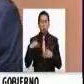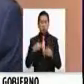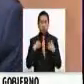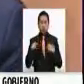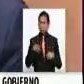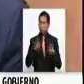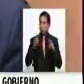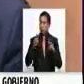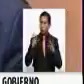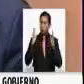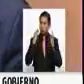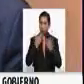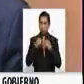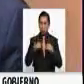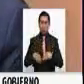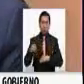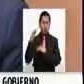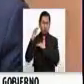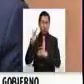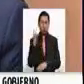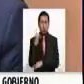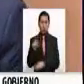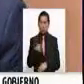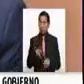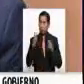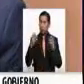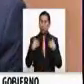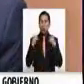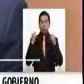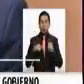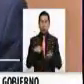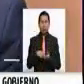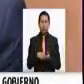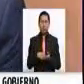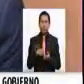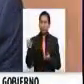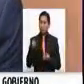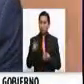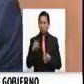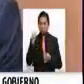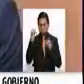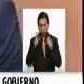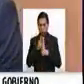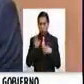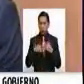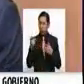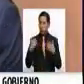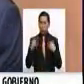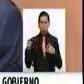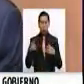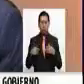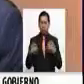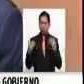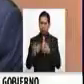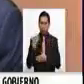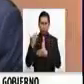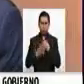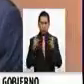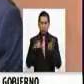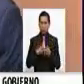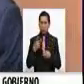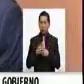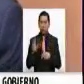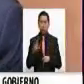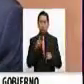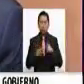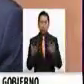privilegio acá en santa cruz en bolivia de contar con las corrientes doctrinarias más actualizadas en materia de seguridad